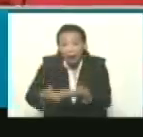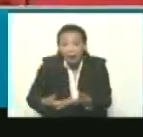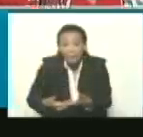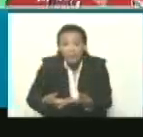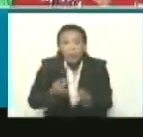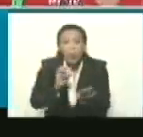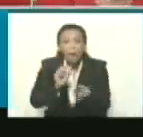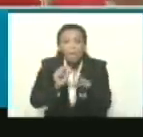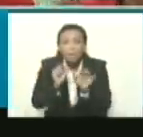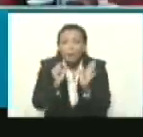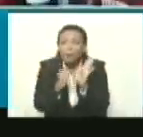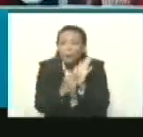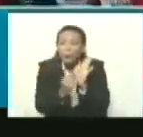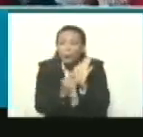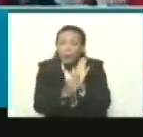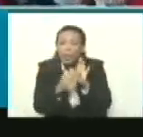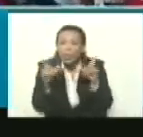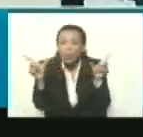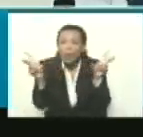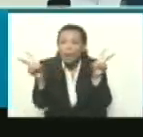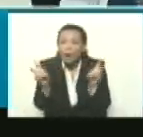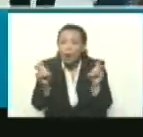ese punto ahí que quede claro.